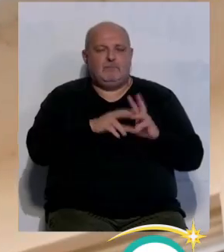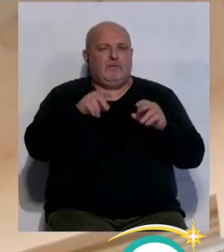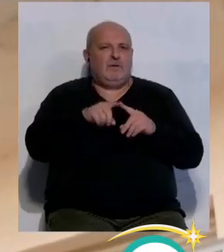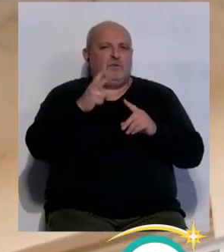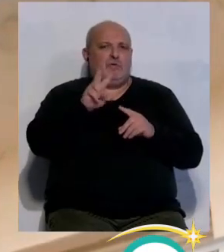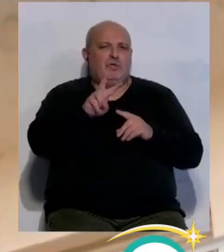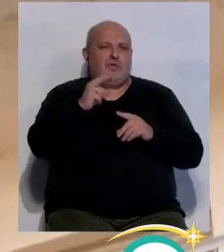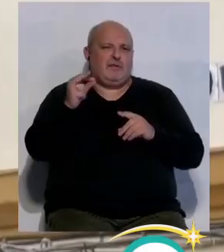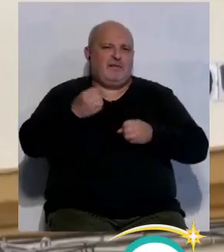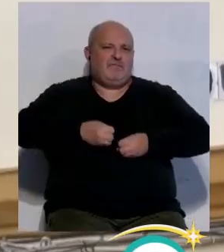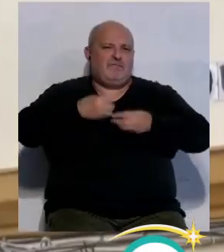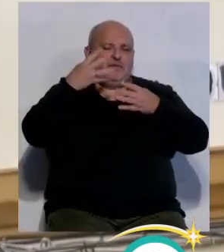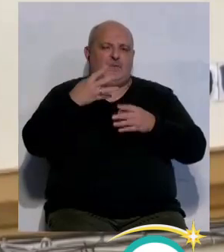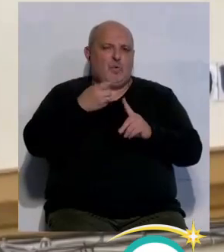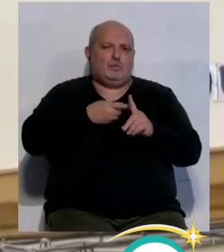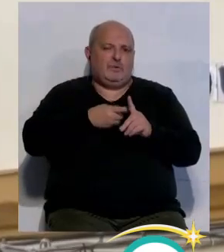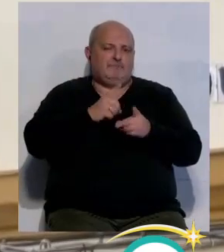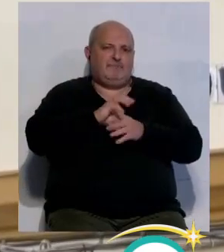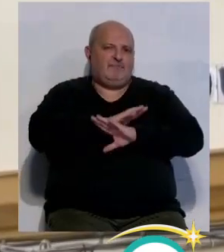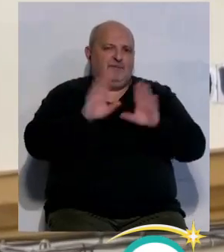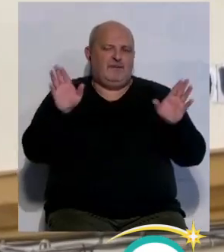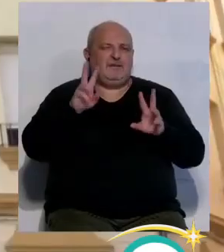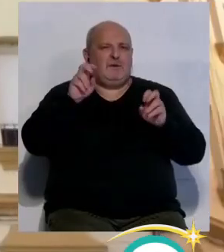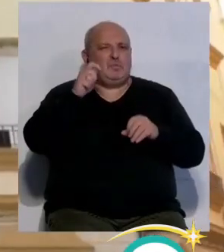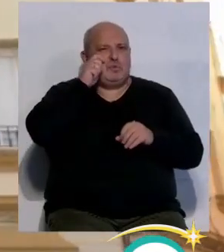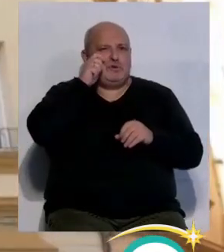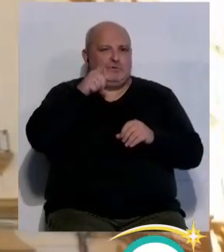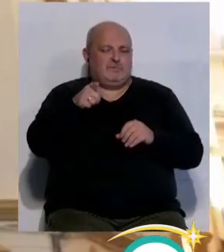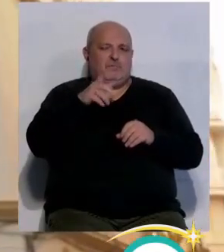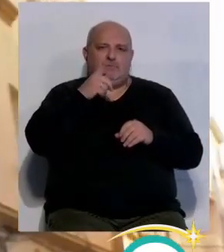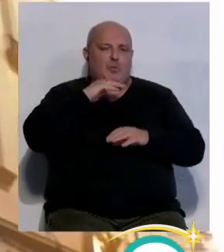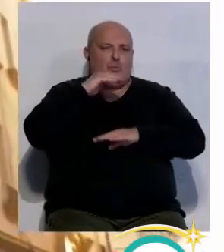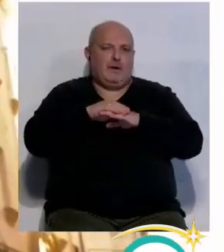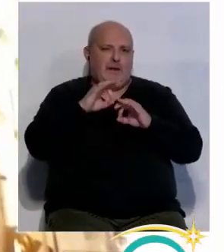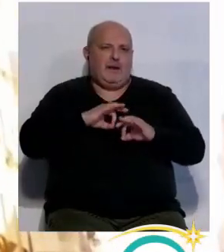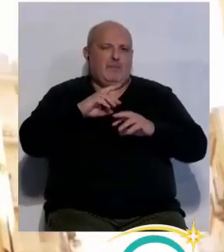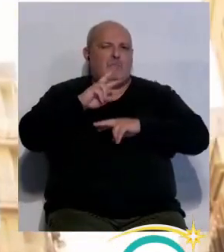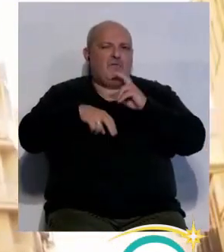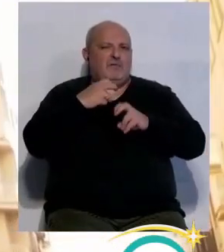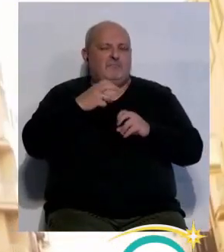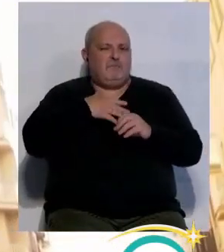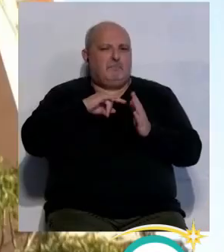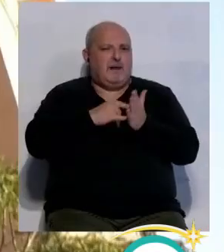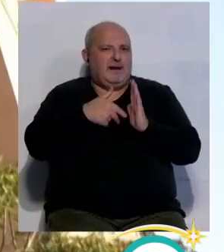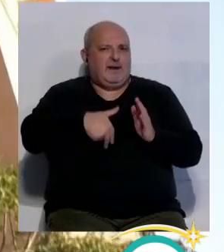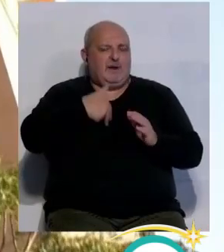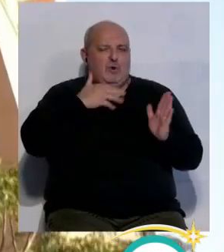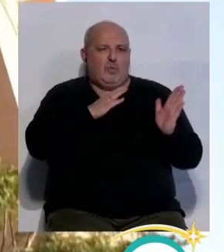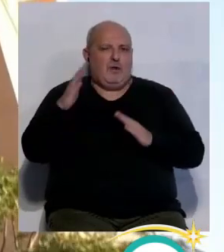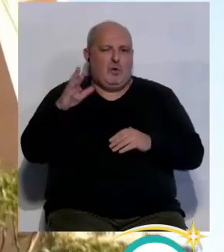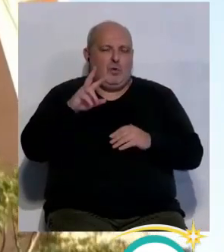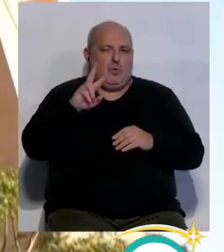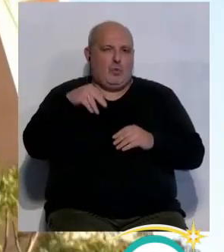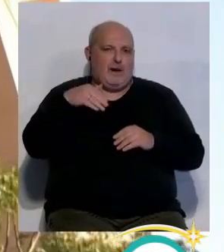Serán unas 200 viviendas que dejarán de tener el uso de vivienda con fines turísticos y que no cumplen con la modificación del Plan General de Ordenación